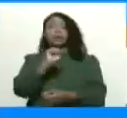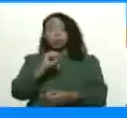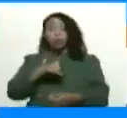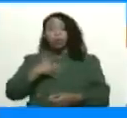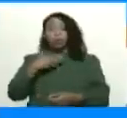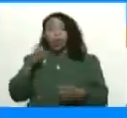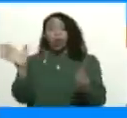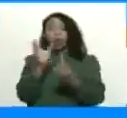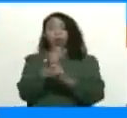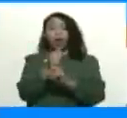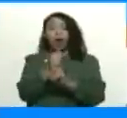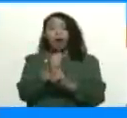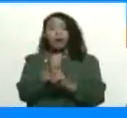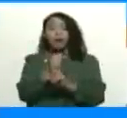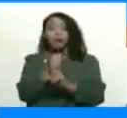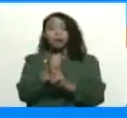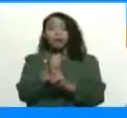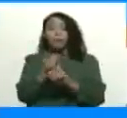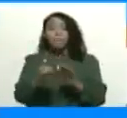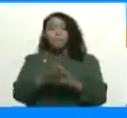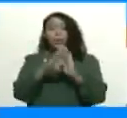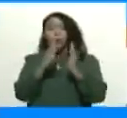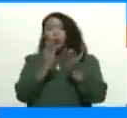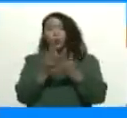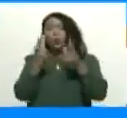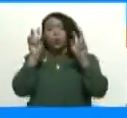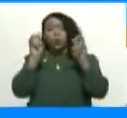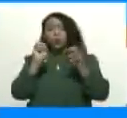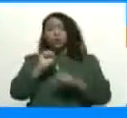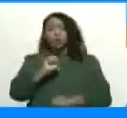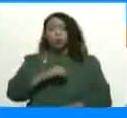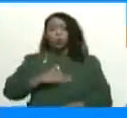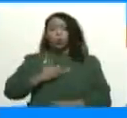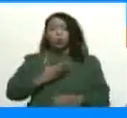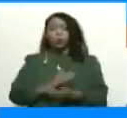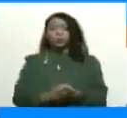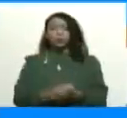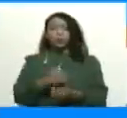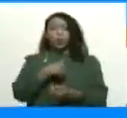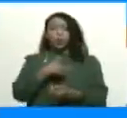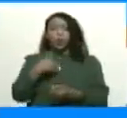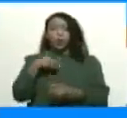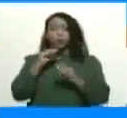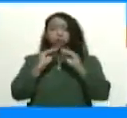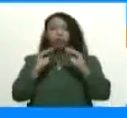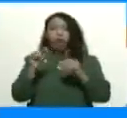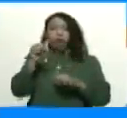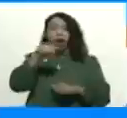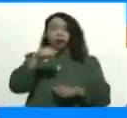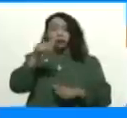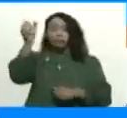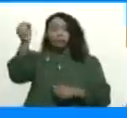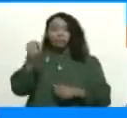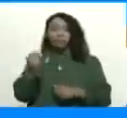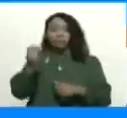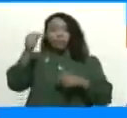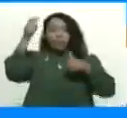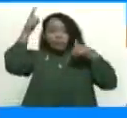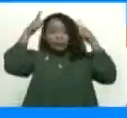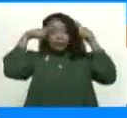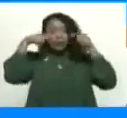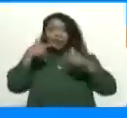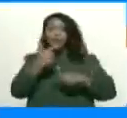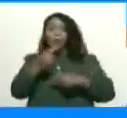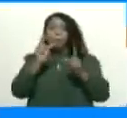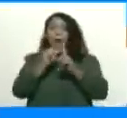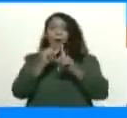lograr un mundo nuevo si es posible. Y quisiera citar aquí al comandante Hugo Chávez, que